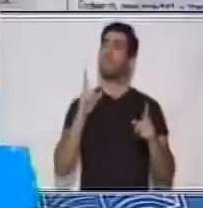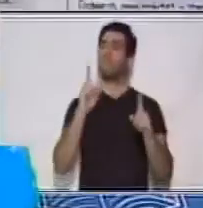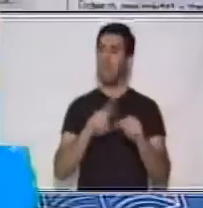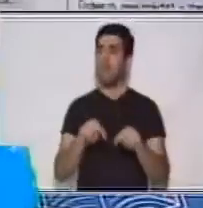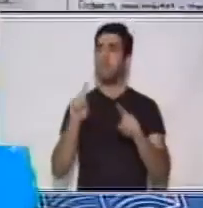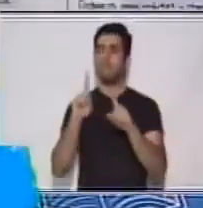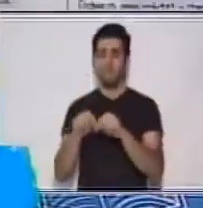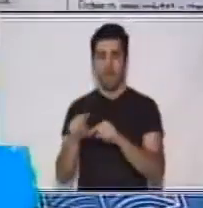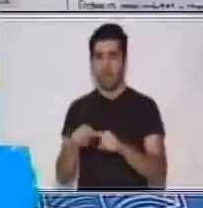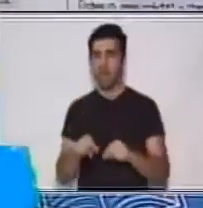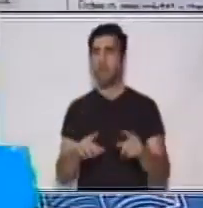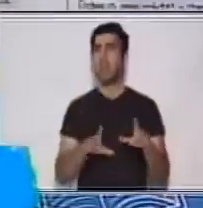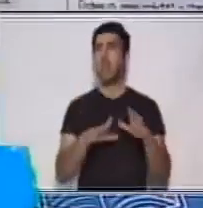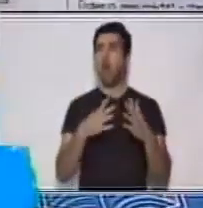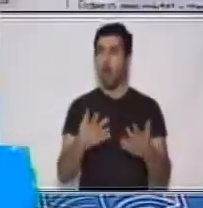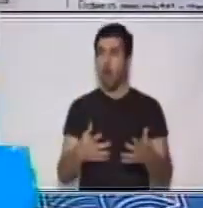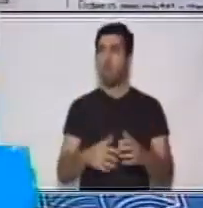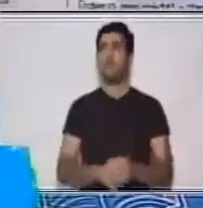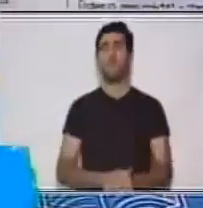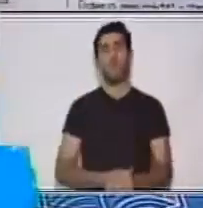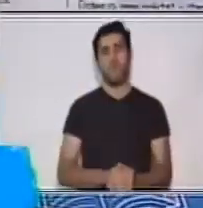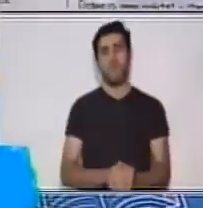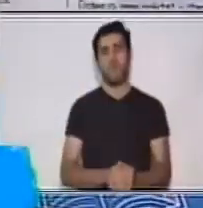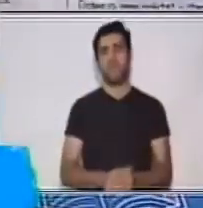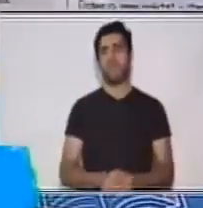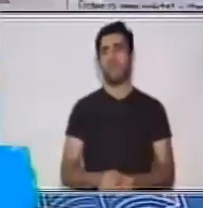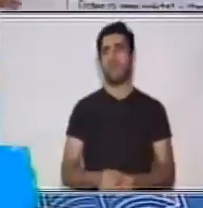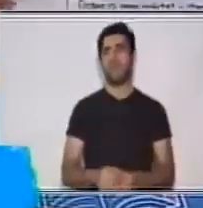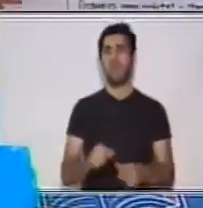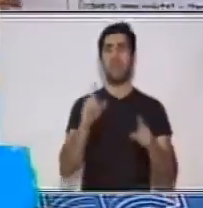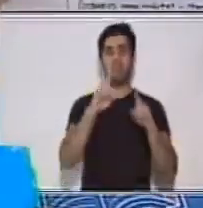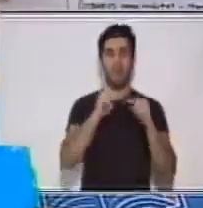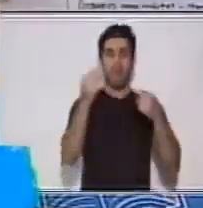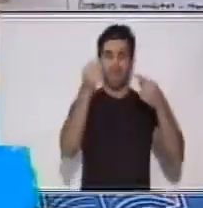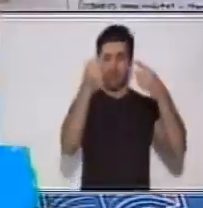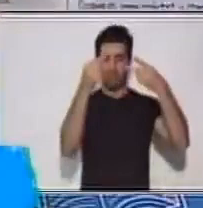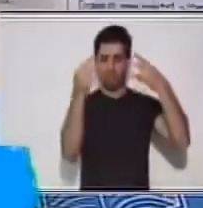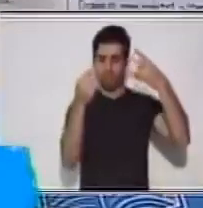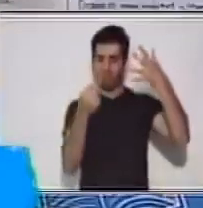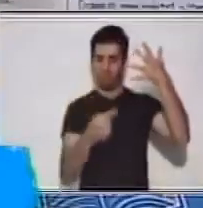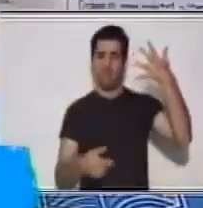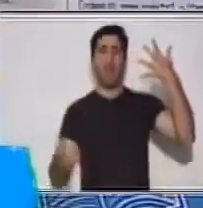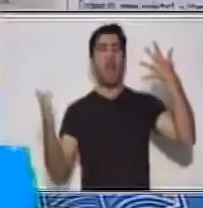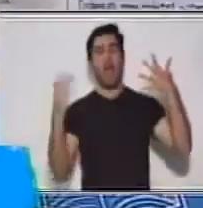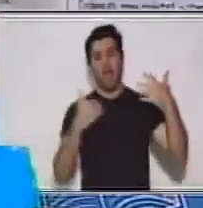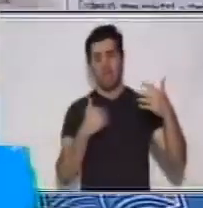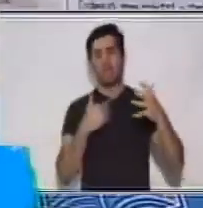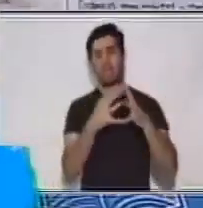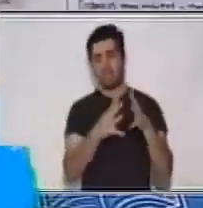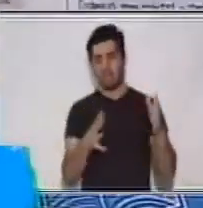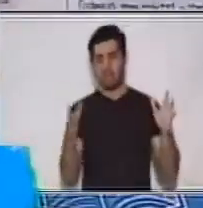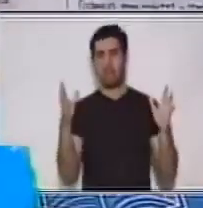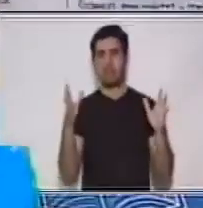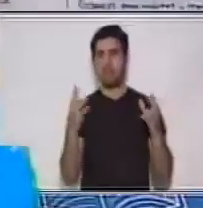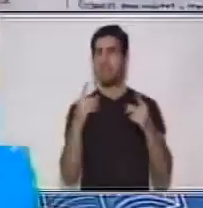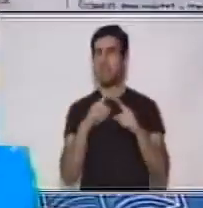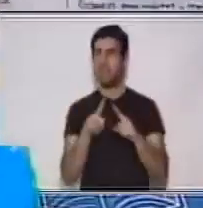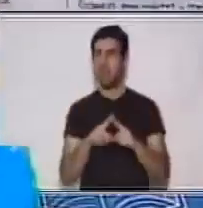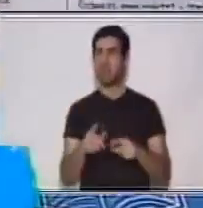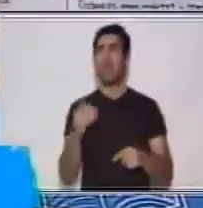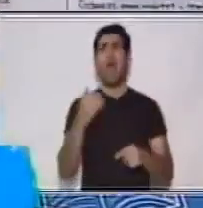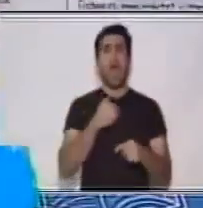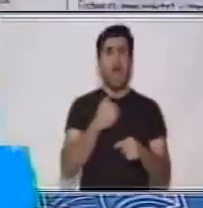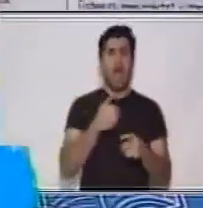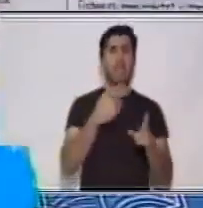géneros poéticos que se conforman toda esta gama de literatura poética que tenemos. Hay